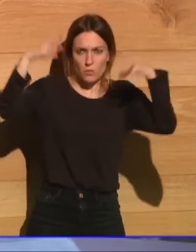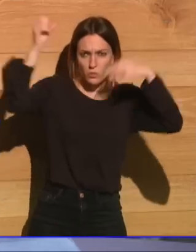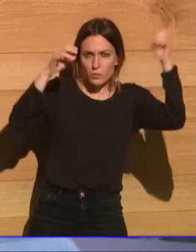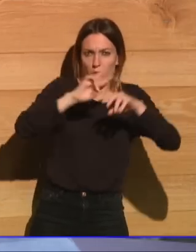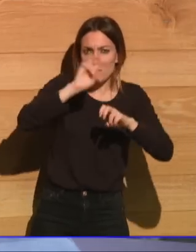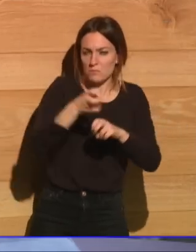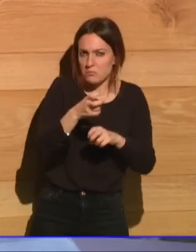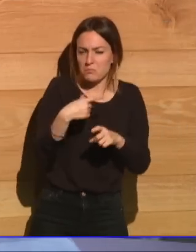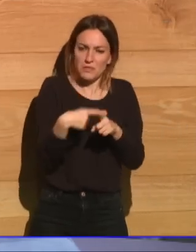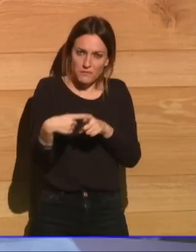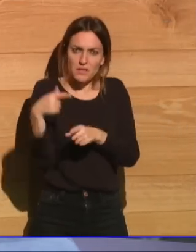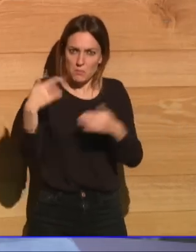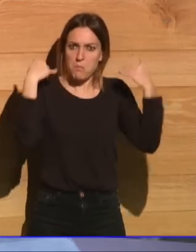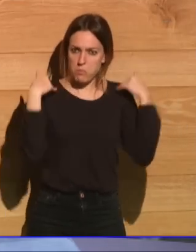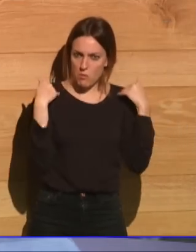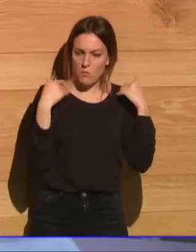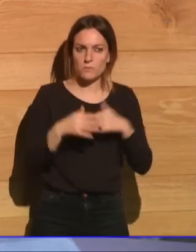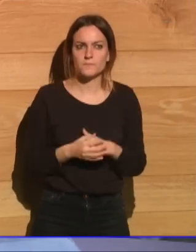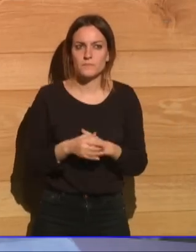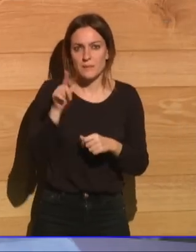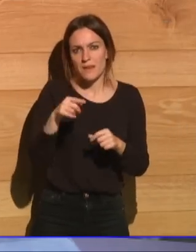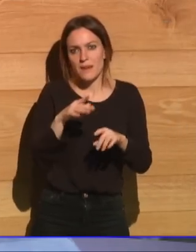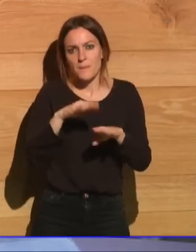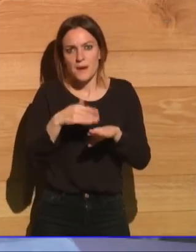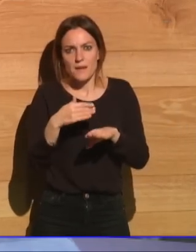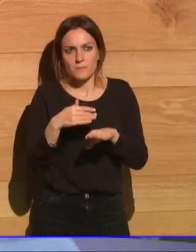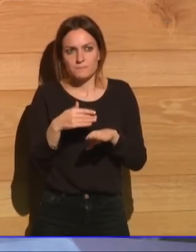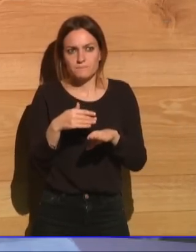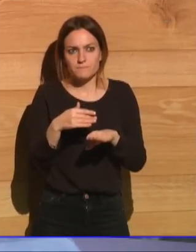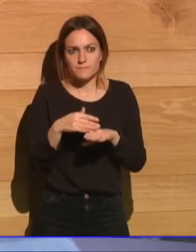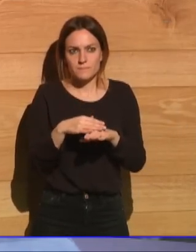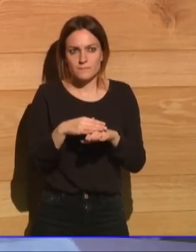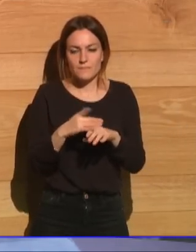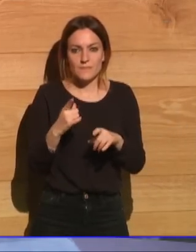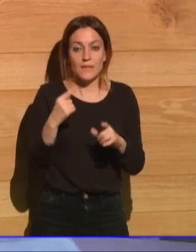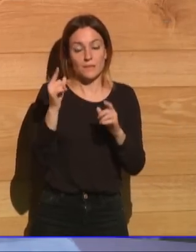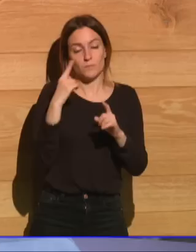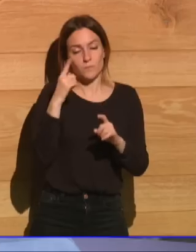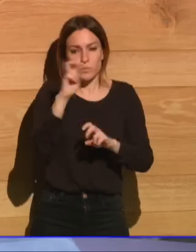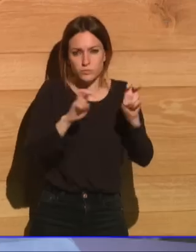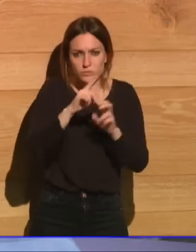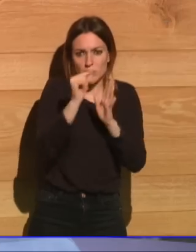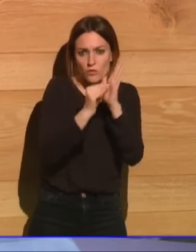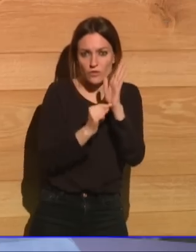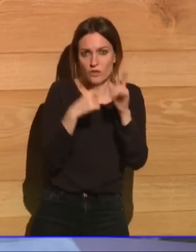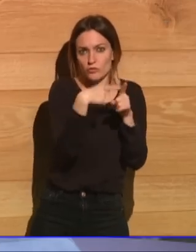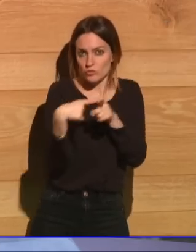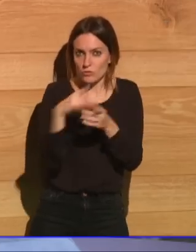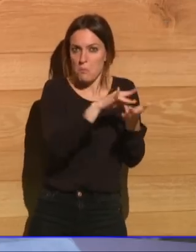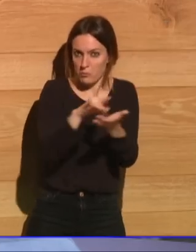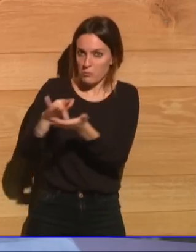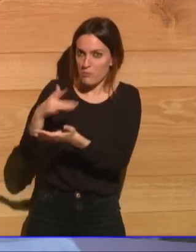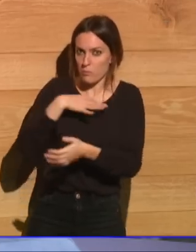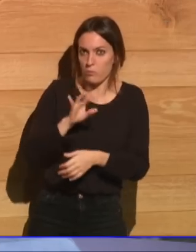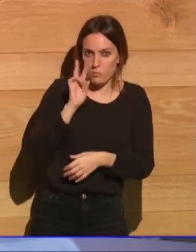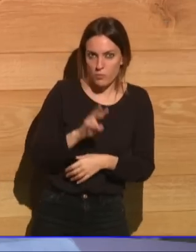crear formas visuales interesantes de concitar condiciones para que pasen cosas. Es más parecido en ese sentido, aunque